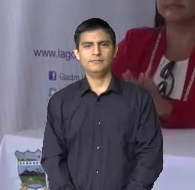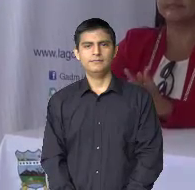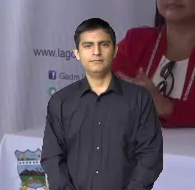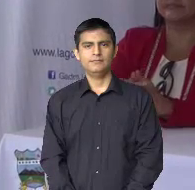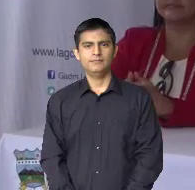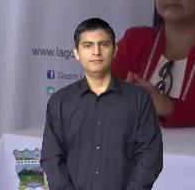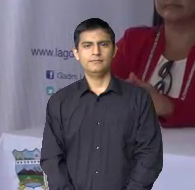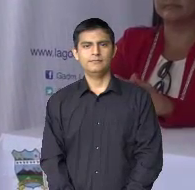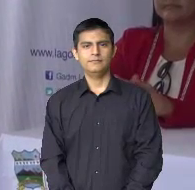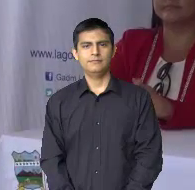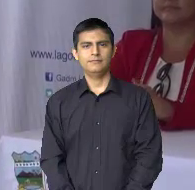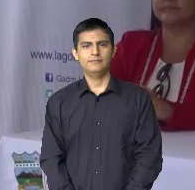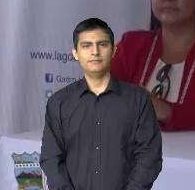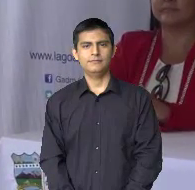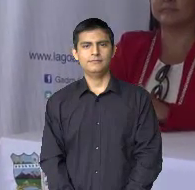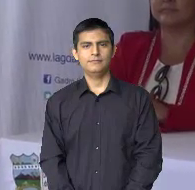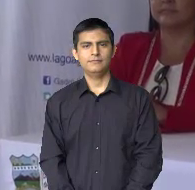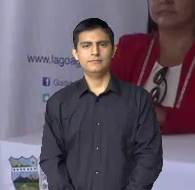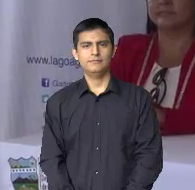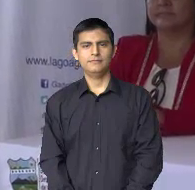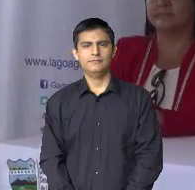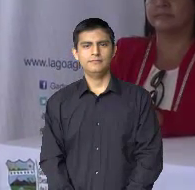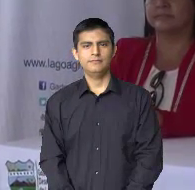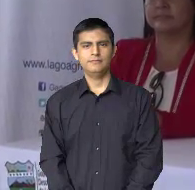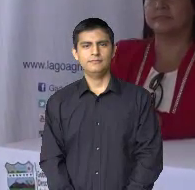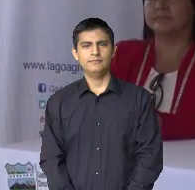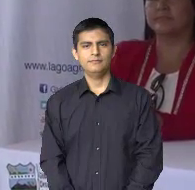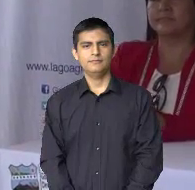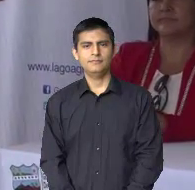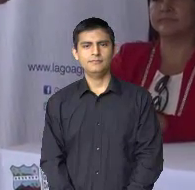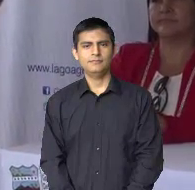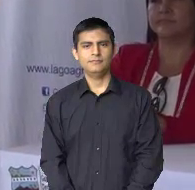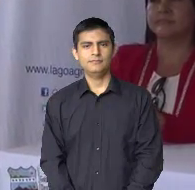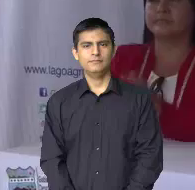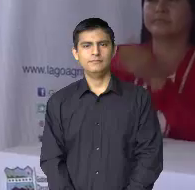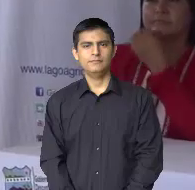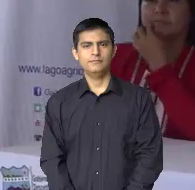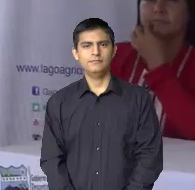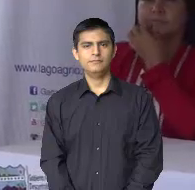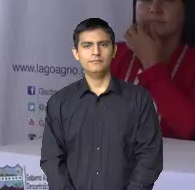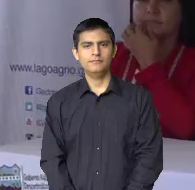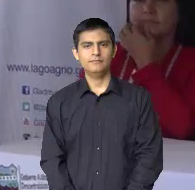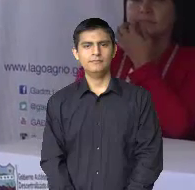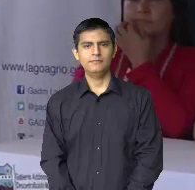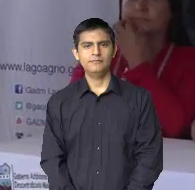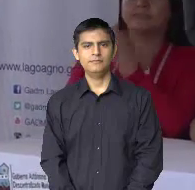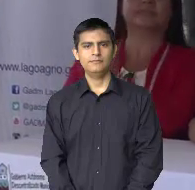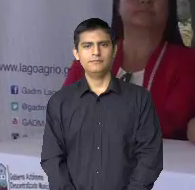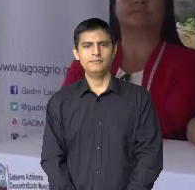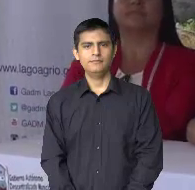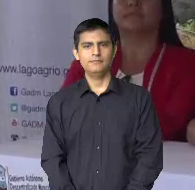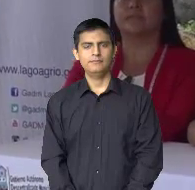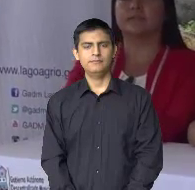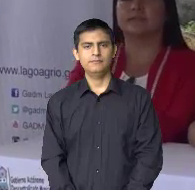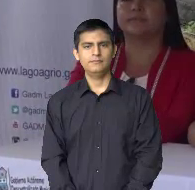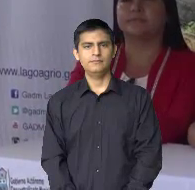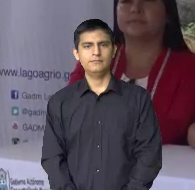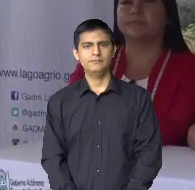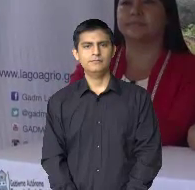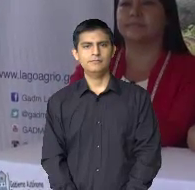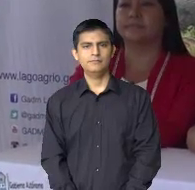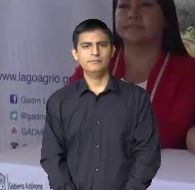haber hecho realidad estas calles asfaltadas y dejar de batir lodos. Estos lodaceros que eran por